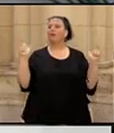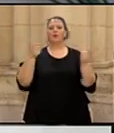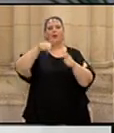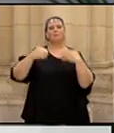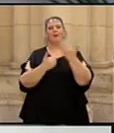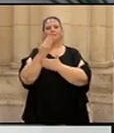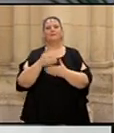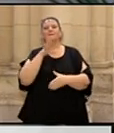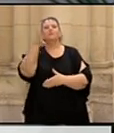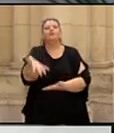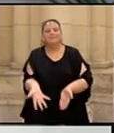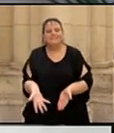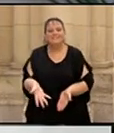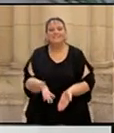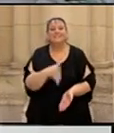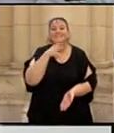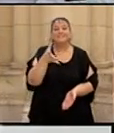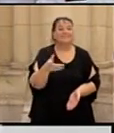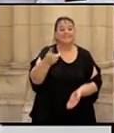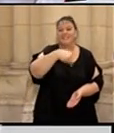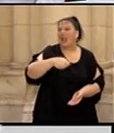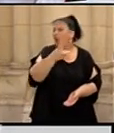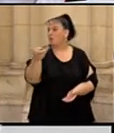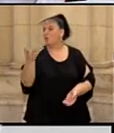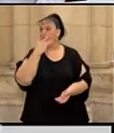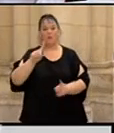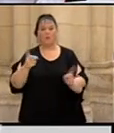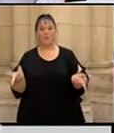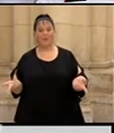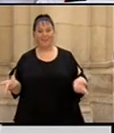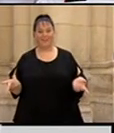hermanos? Si algunos no nos conocemos,